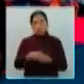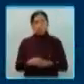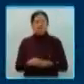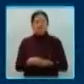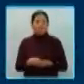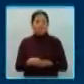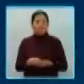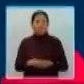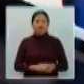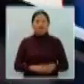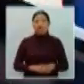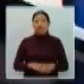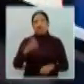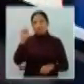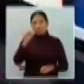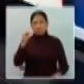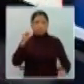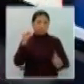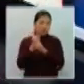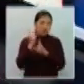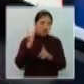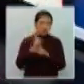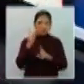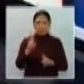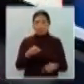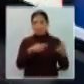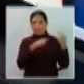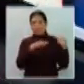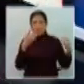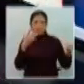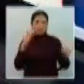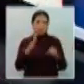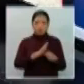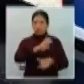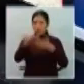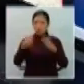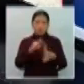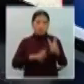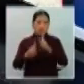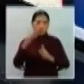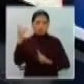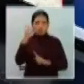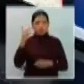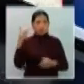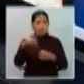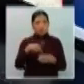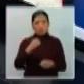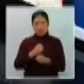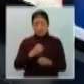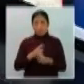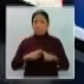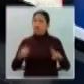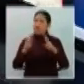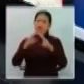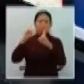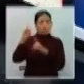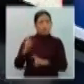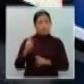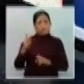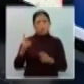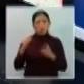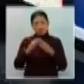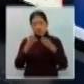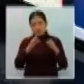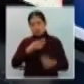definitivamente, requiere de una responsabilidad y de un compromiso de toda la población boliviana. Me gustaría, Marta, que nos comente un poco más sobre los